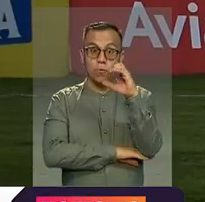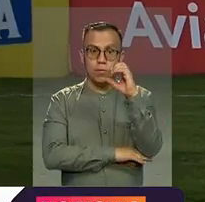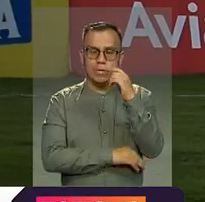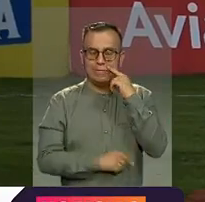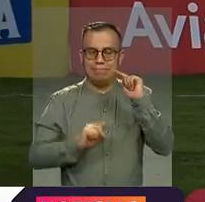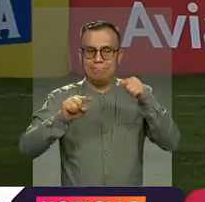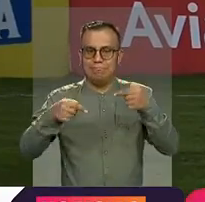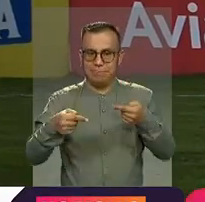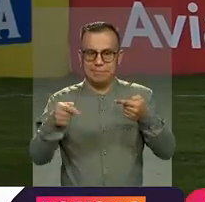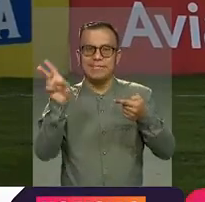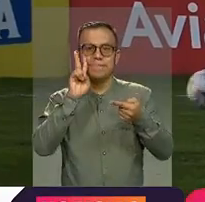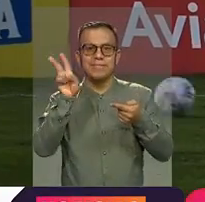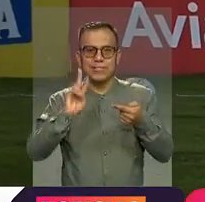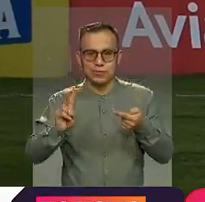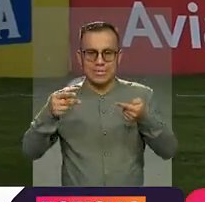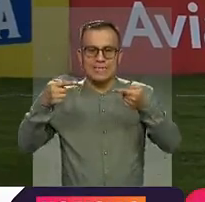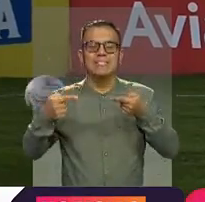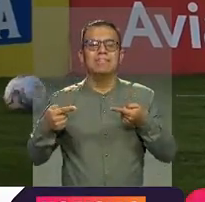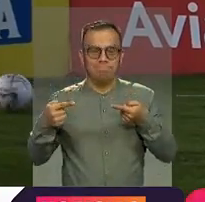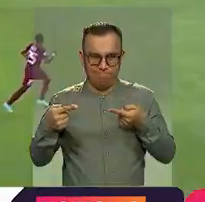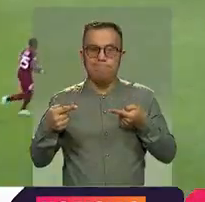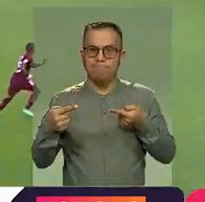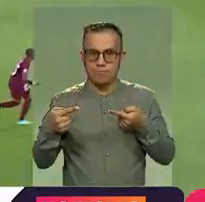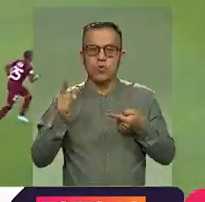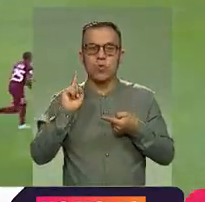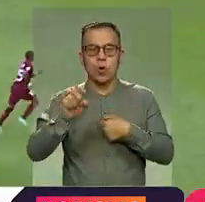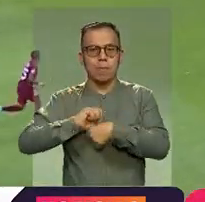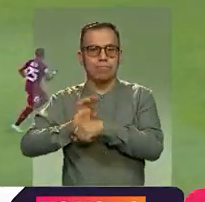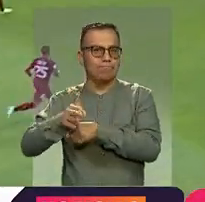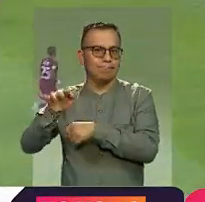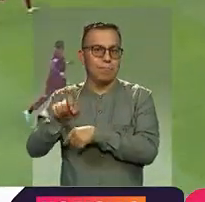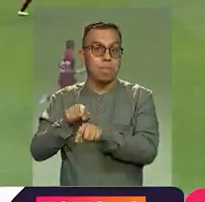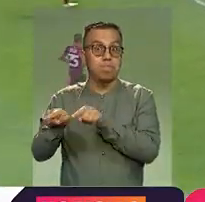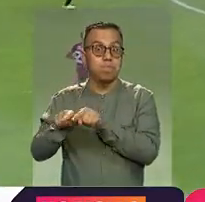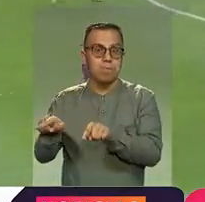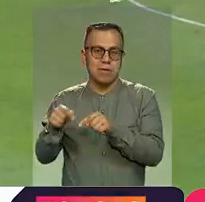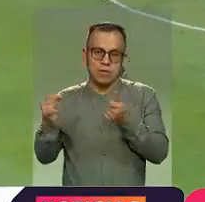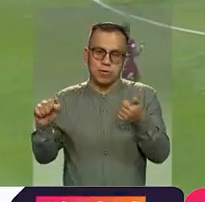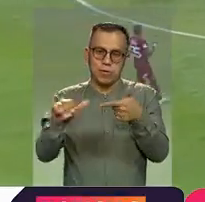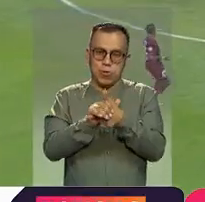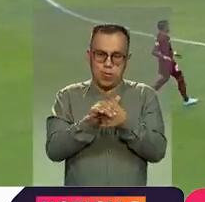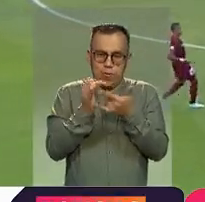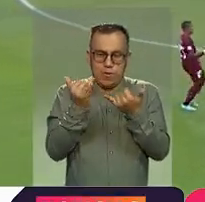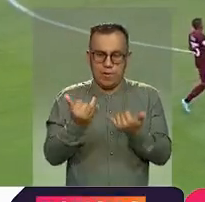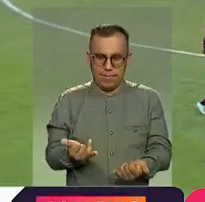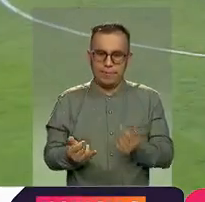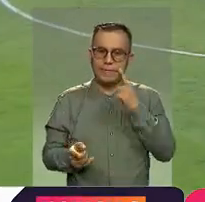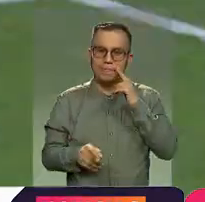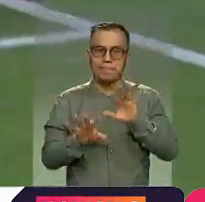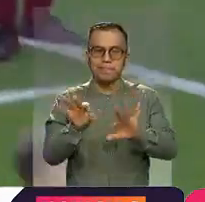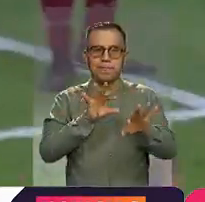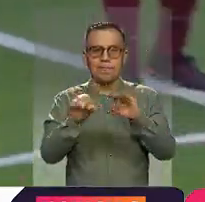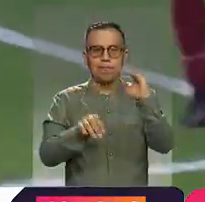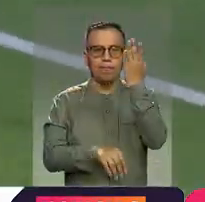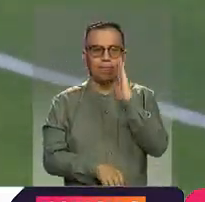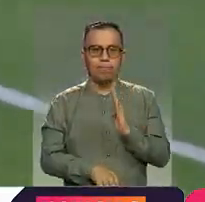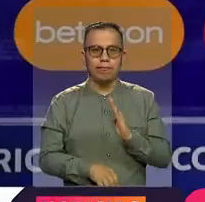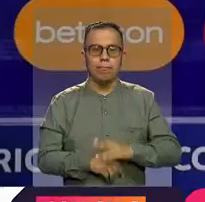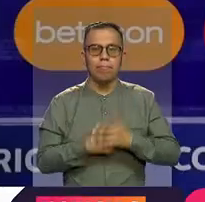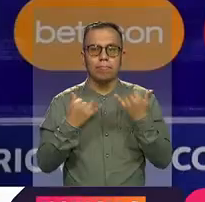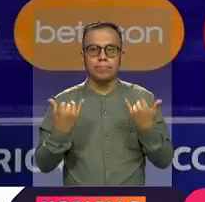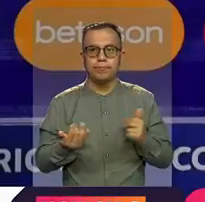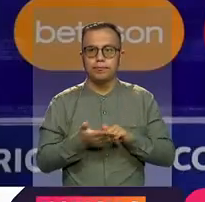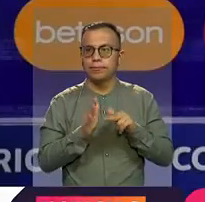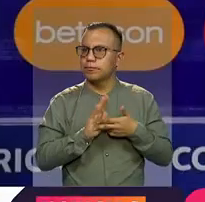siempre difícil Venezuela, que llegará con varias bajas por COVID-19 y de ser goleado en el estreno ante la selección de Brasil. Esa no